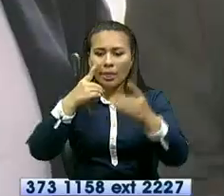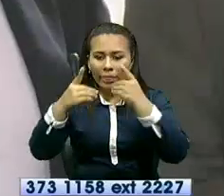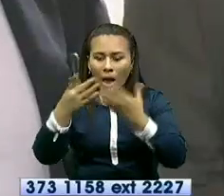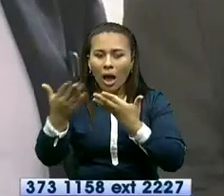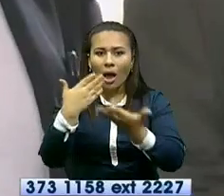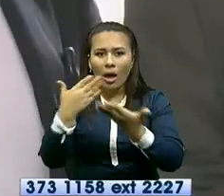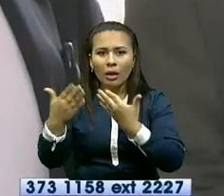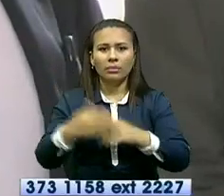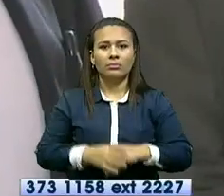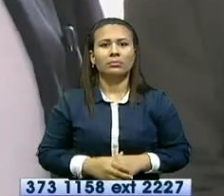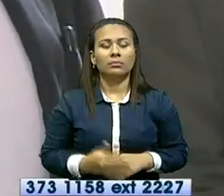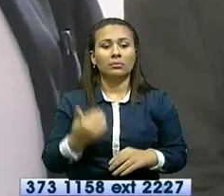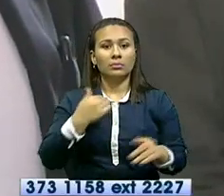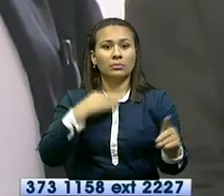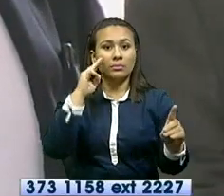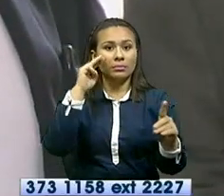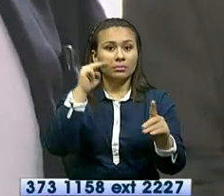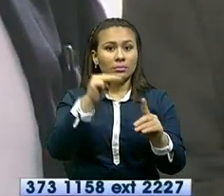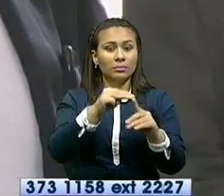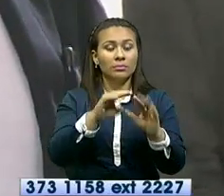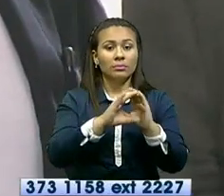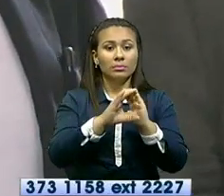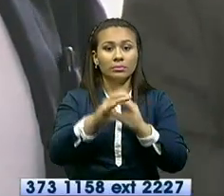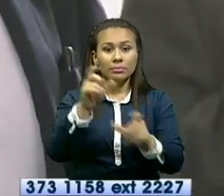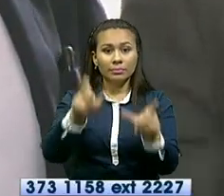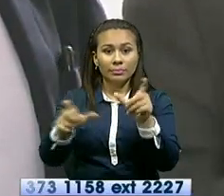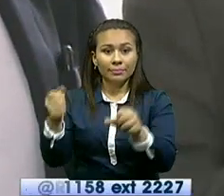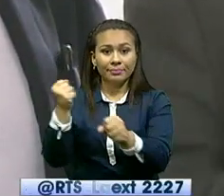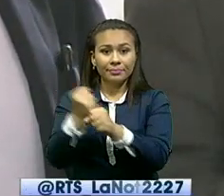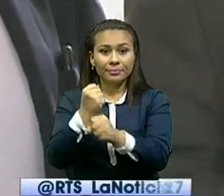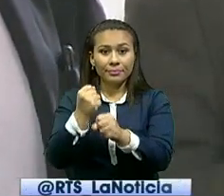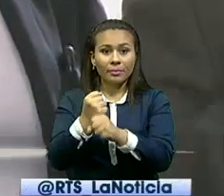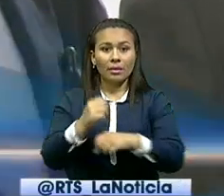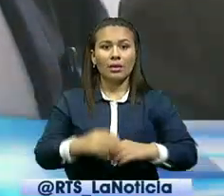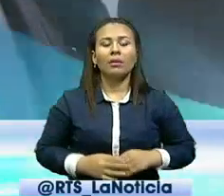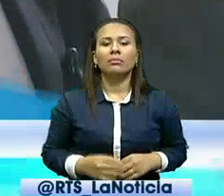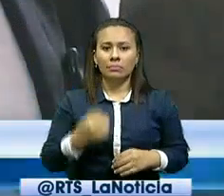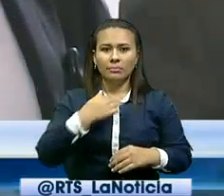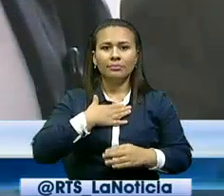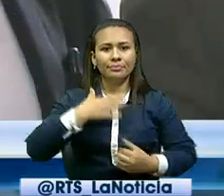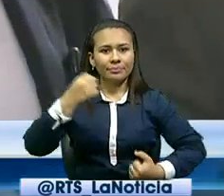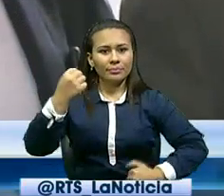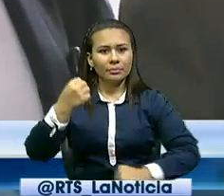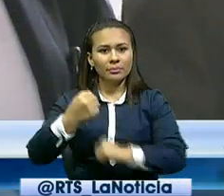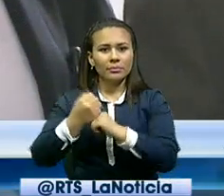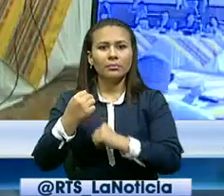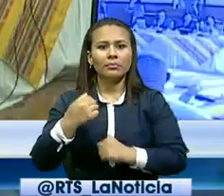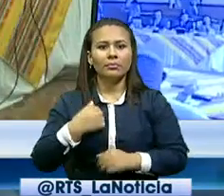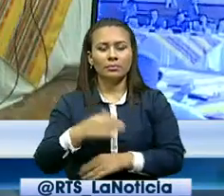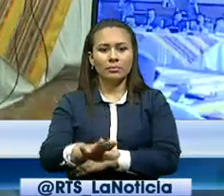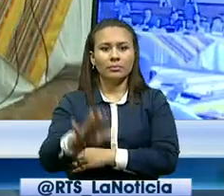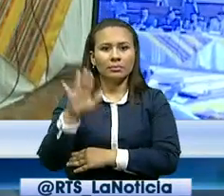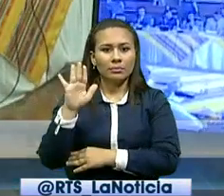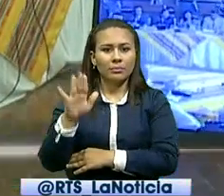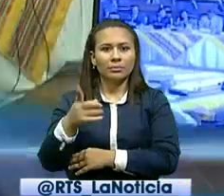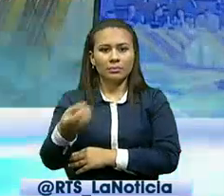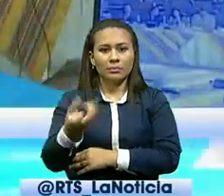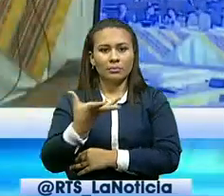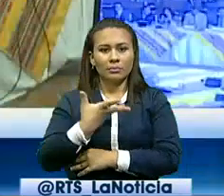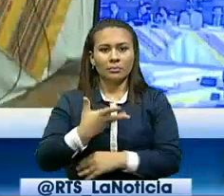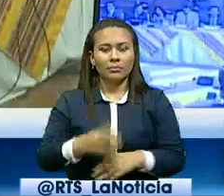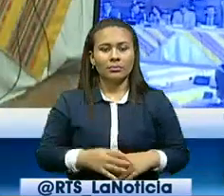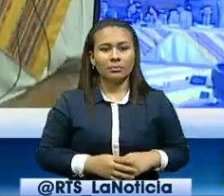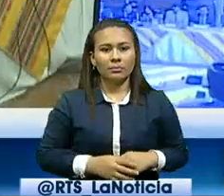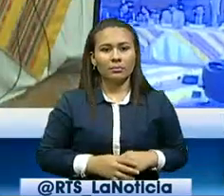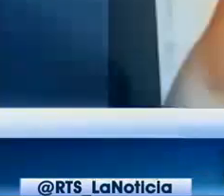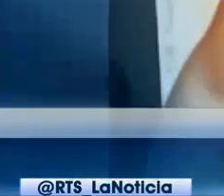El mensaje de la transportación ha sido apoyar fervientemente este pacto. Informó Alison